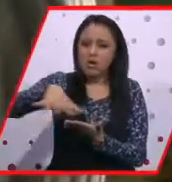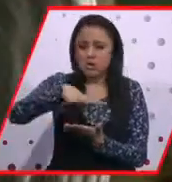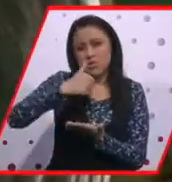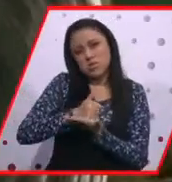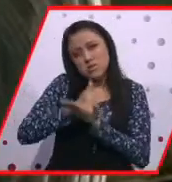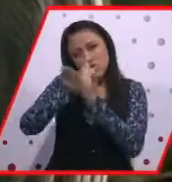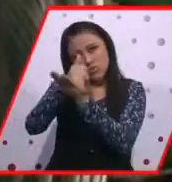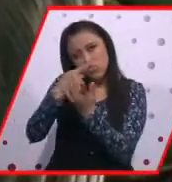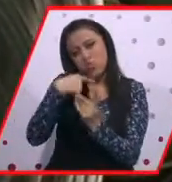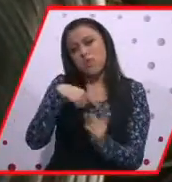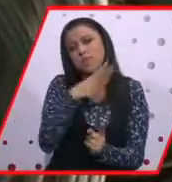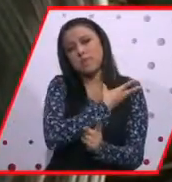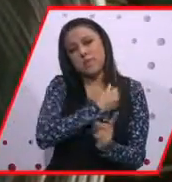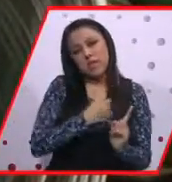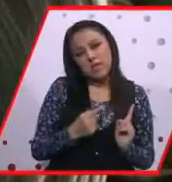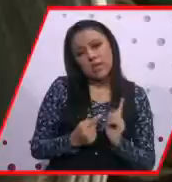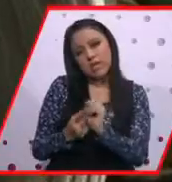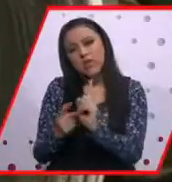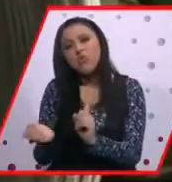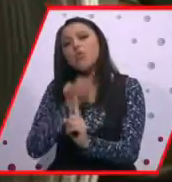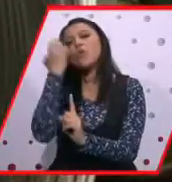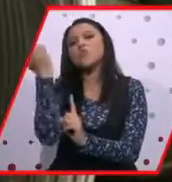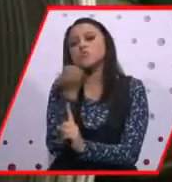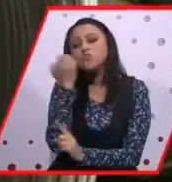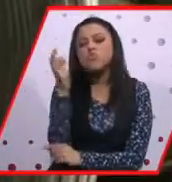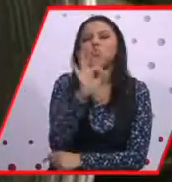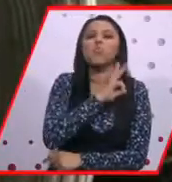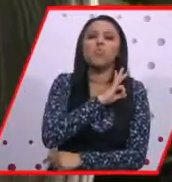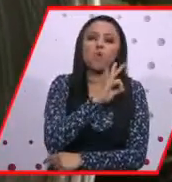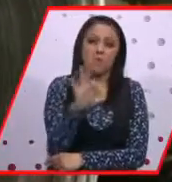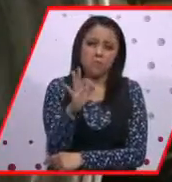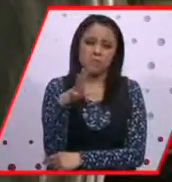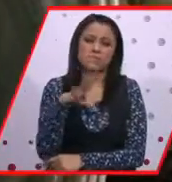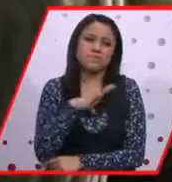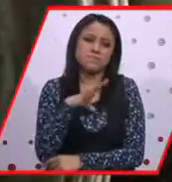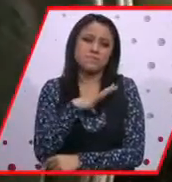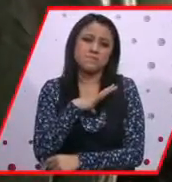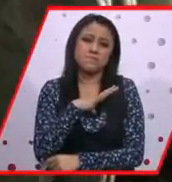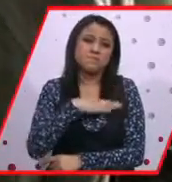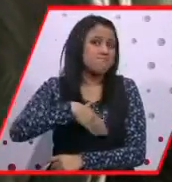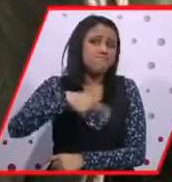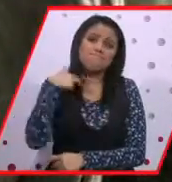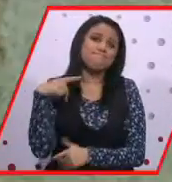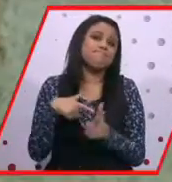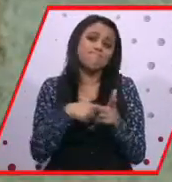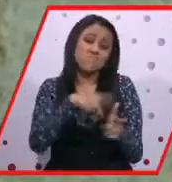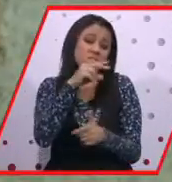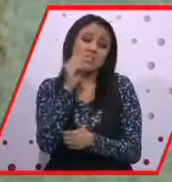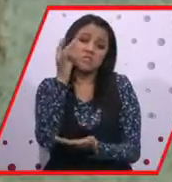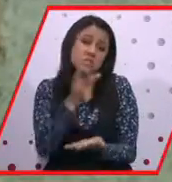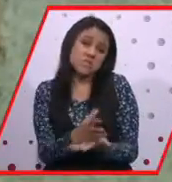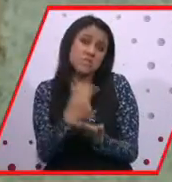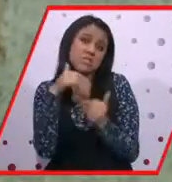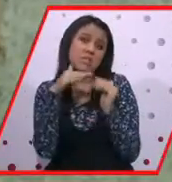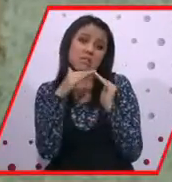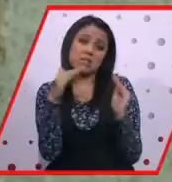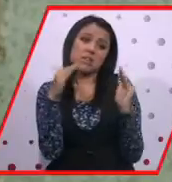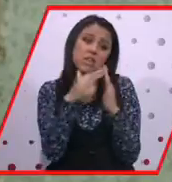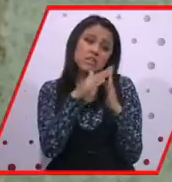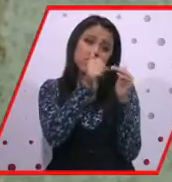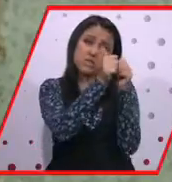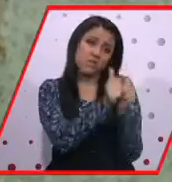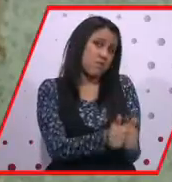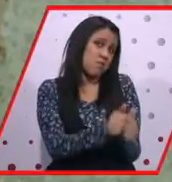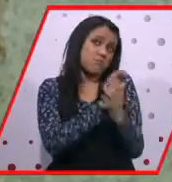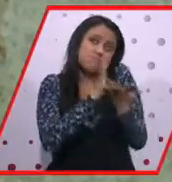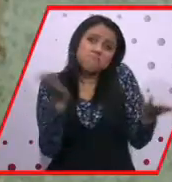él tuviera una escuela o algo, porque en sí no salimos para nada. Todo el día está en casa